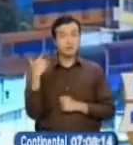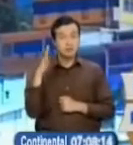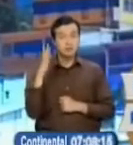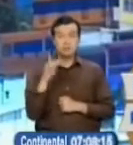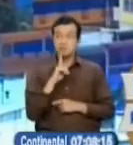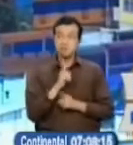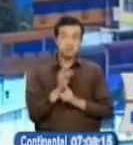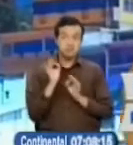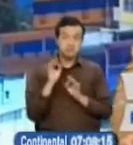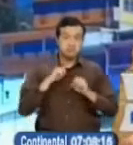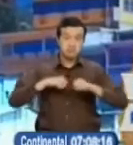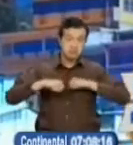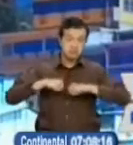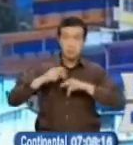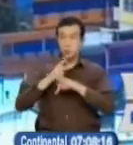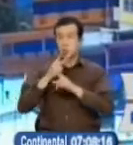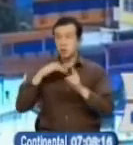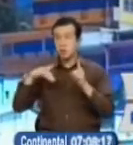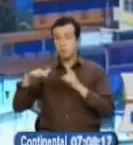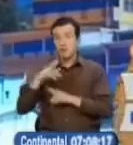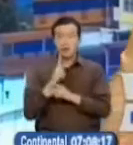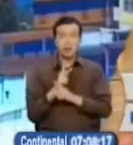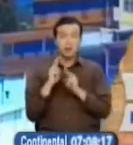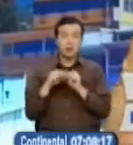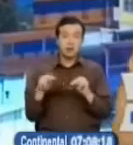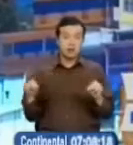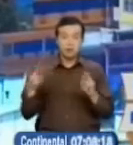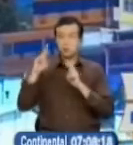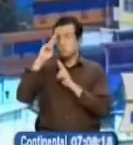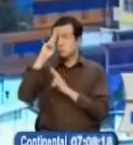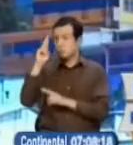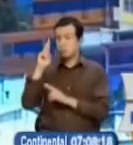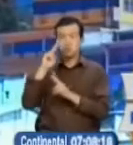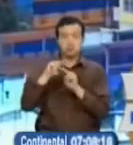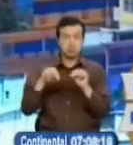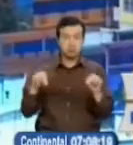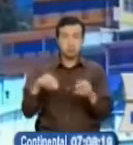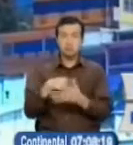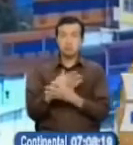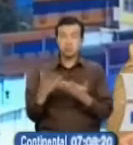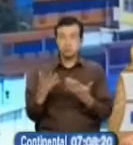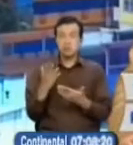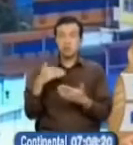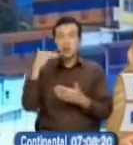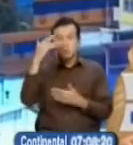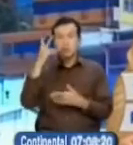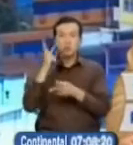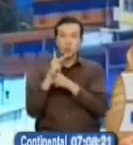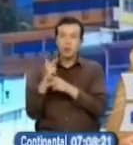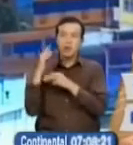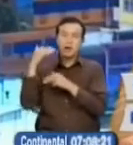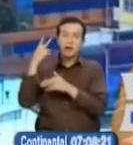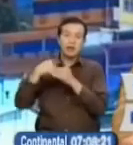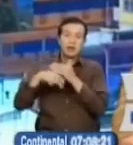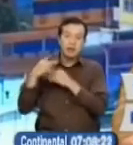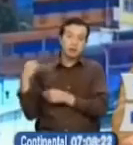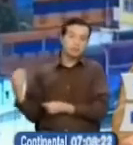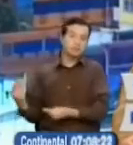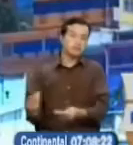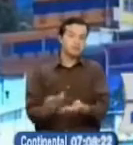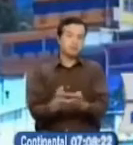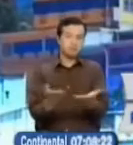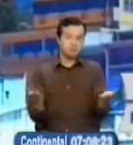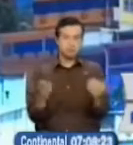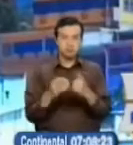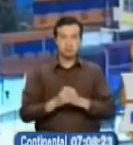cosas correctamente en materia ambiental y respetar la naturaleza para dársela a nuestros hijos, al menos en la misma forma que la